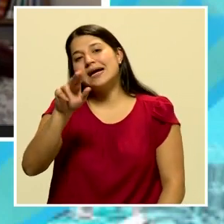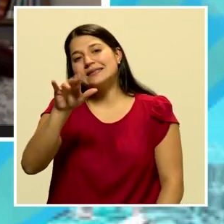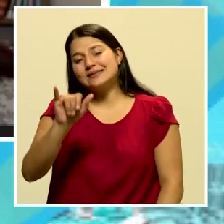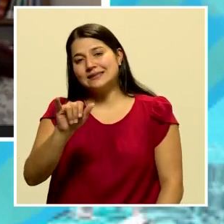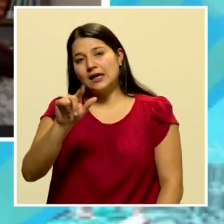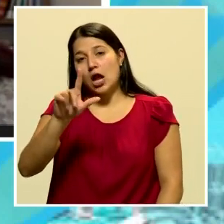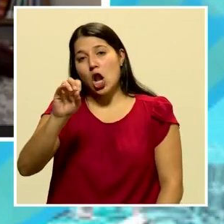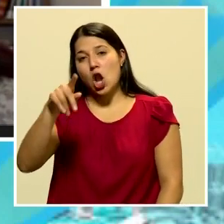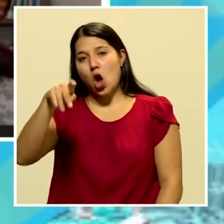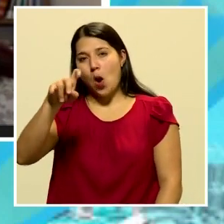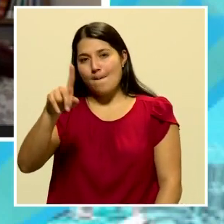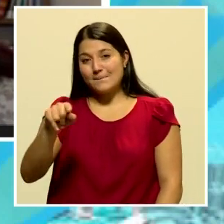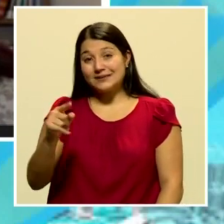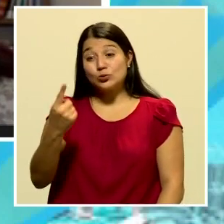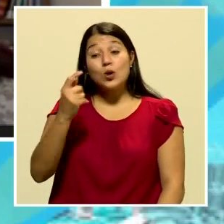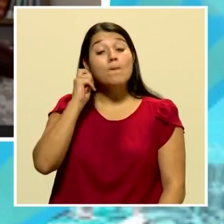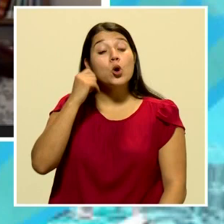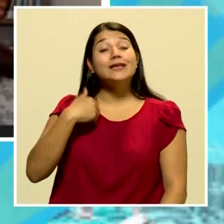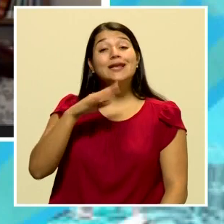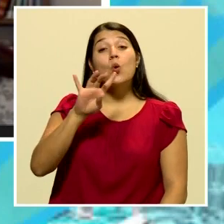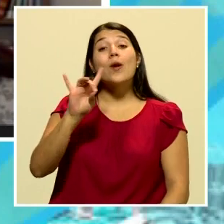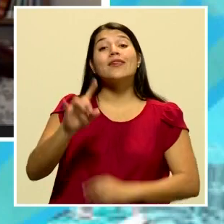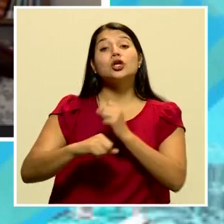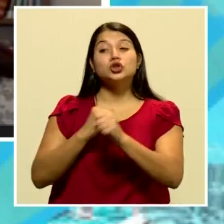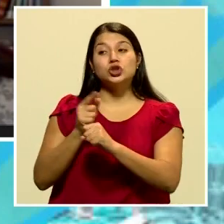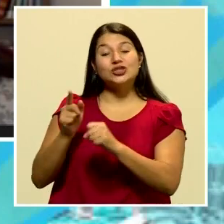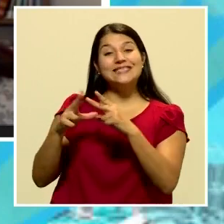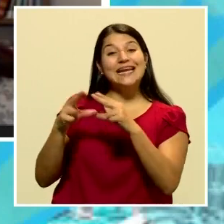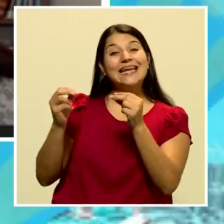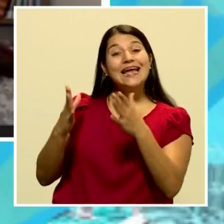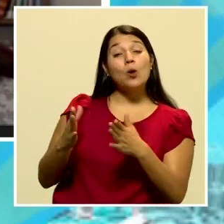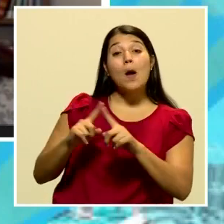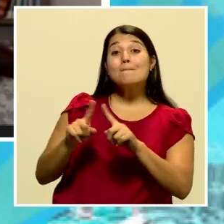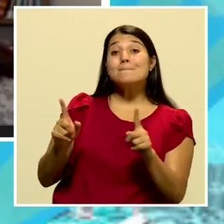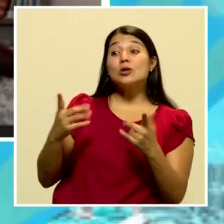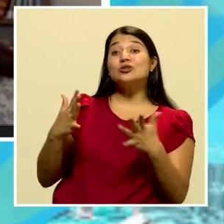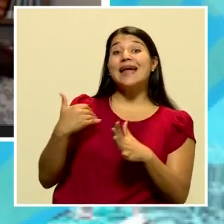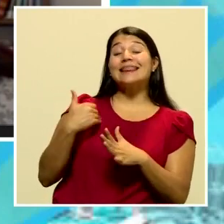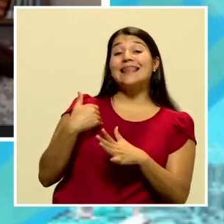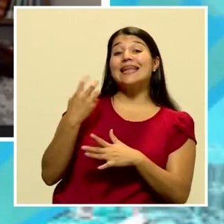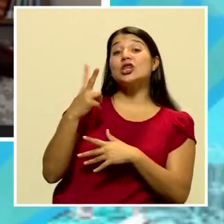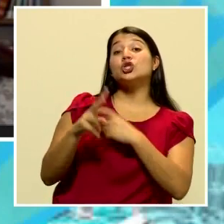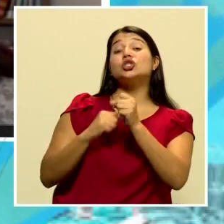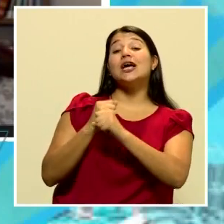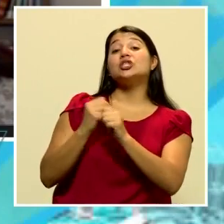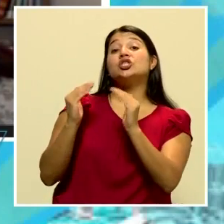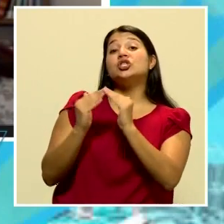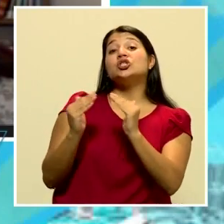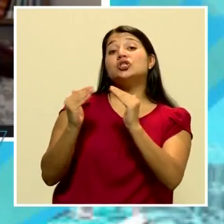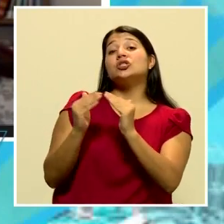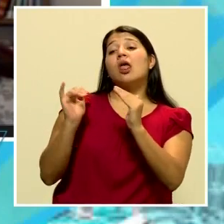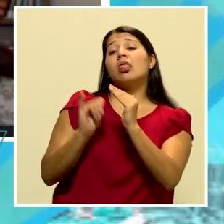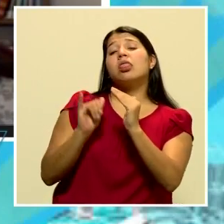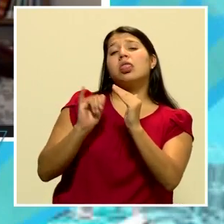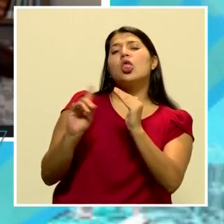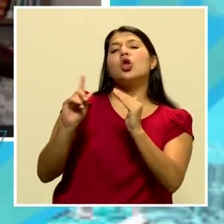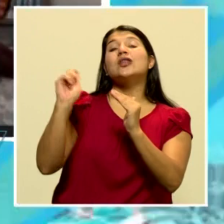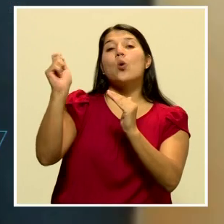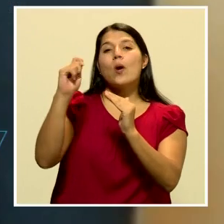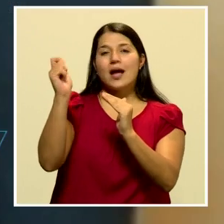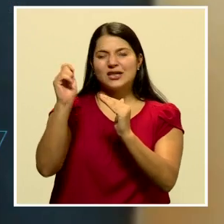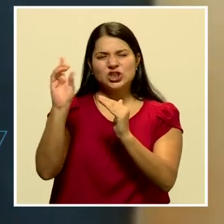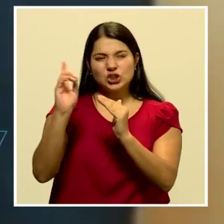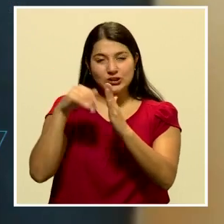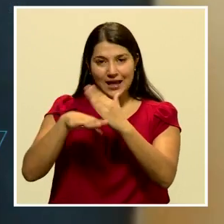es una señora de 48 años de nacionalidad nicaragüense, pero que vive hace 12 años en Guanacaste, específicamente en La